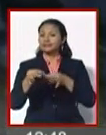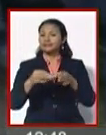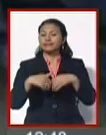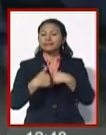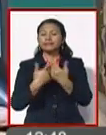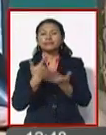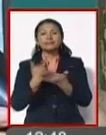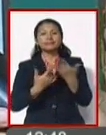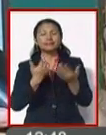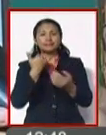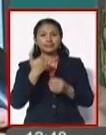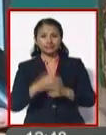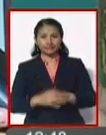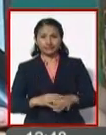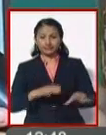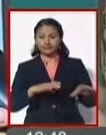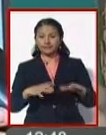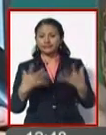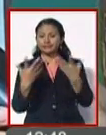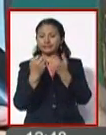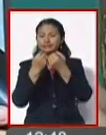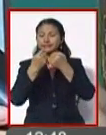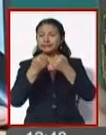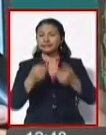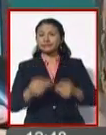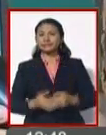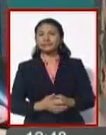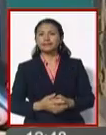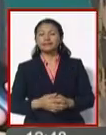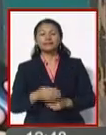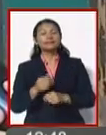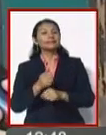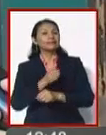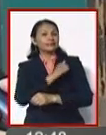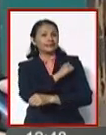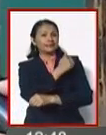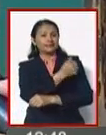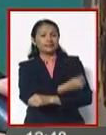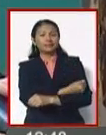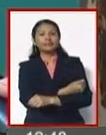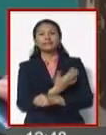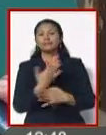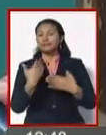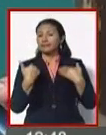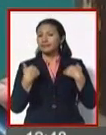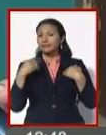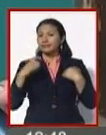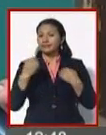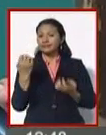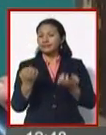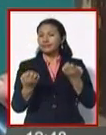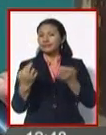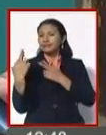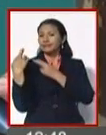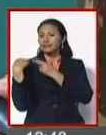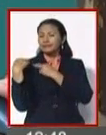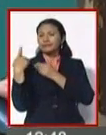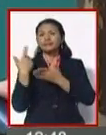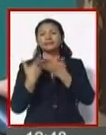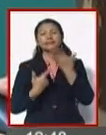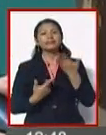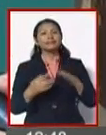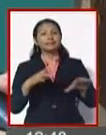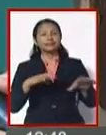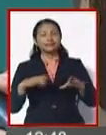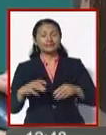cómo sucede el hecho, el accidente, y es la autoridad jurisdiccional que tiene que valorar, digamos, la responsabilidad y